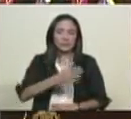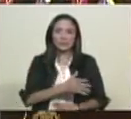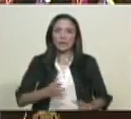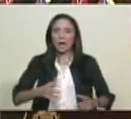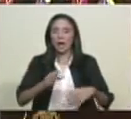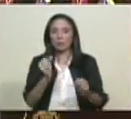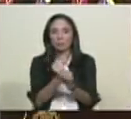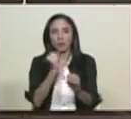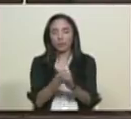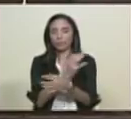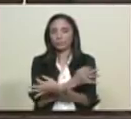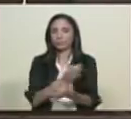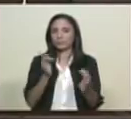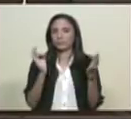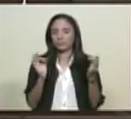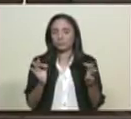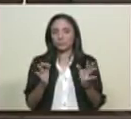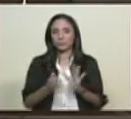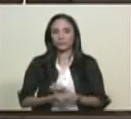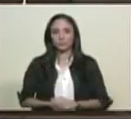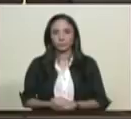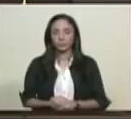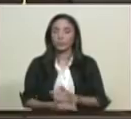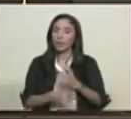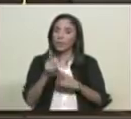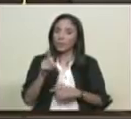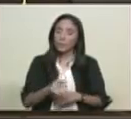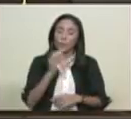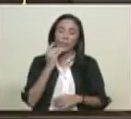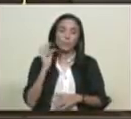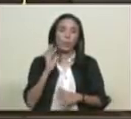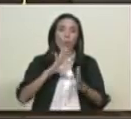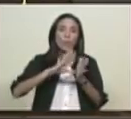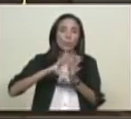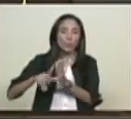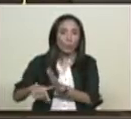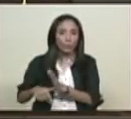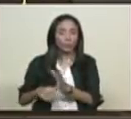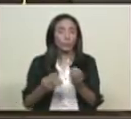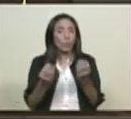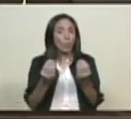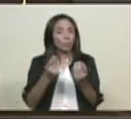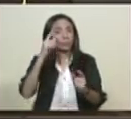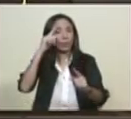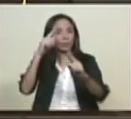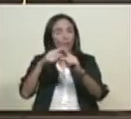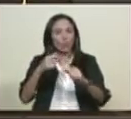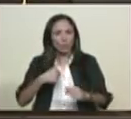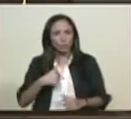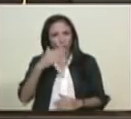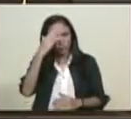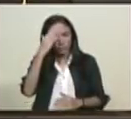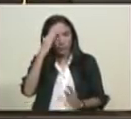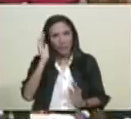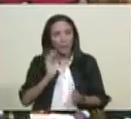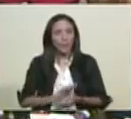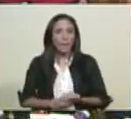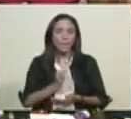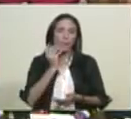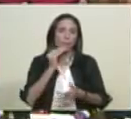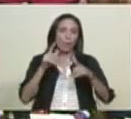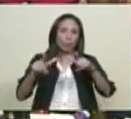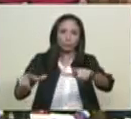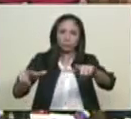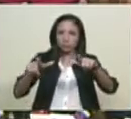Tenemos grandes tareas también en la lucha contra la corrupción. Yo me sumo al reconocimiento que ha hecho el